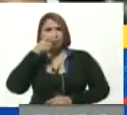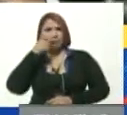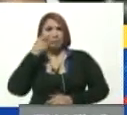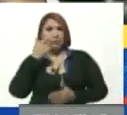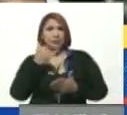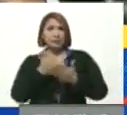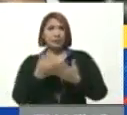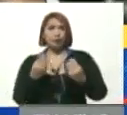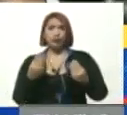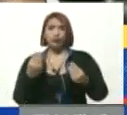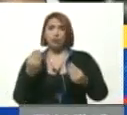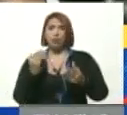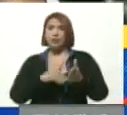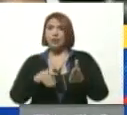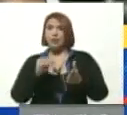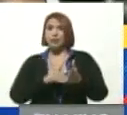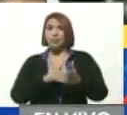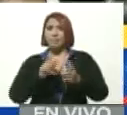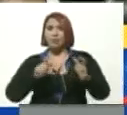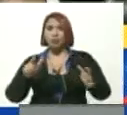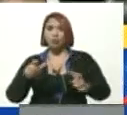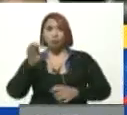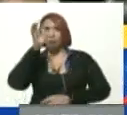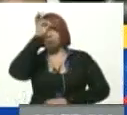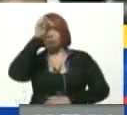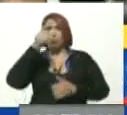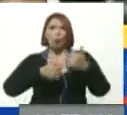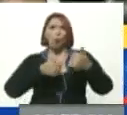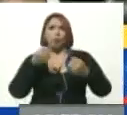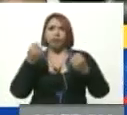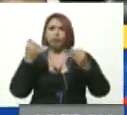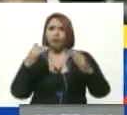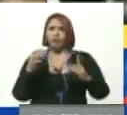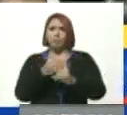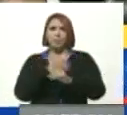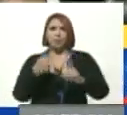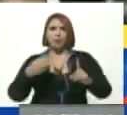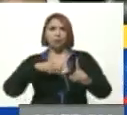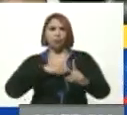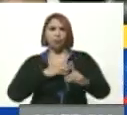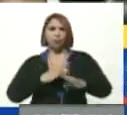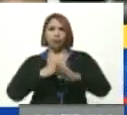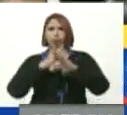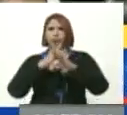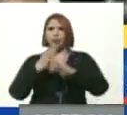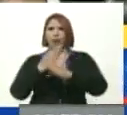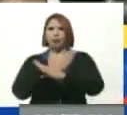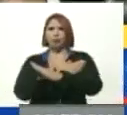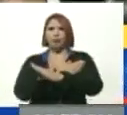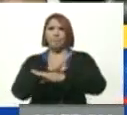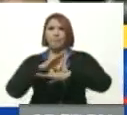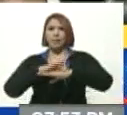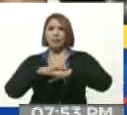Boris, la gente no sabe la cantidad de sabotaje que nosotros neutralizamos antes de que